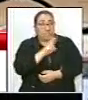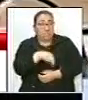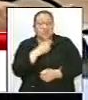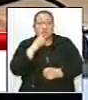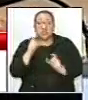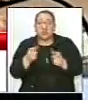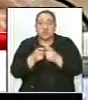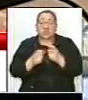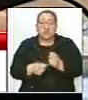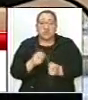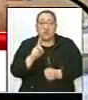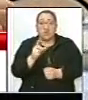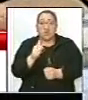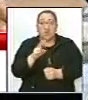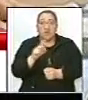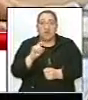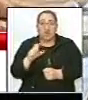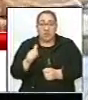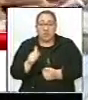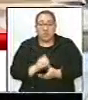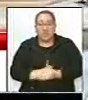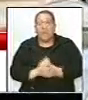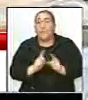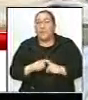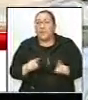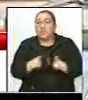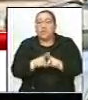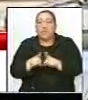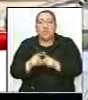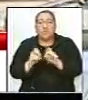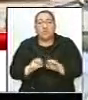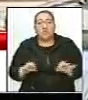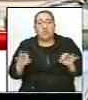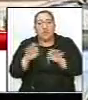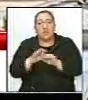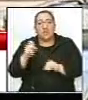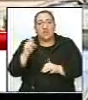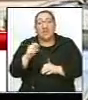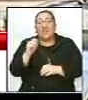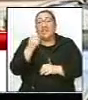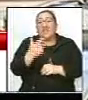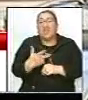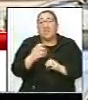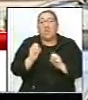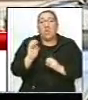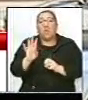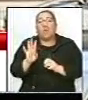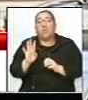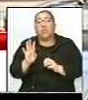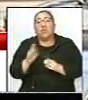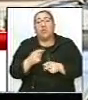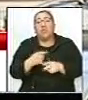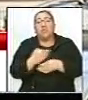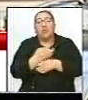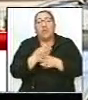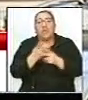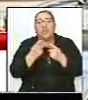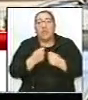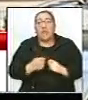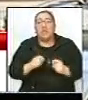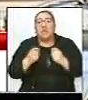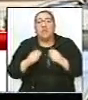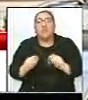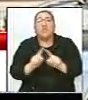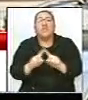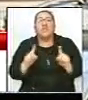congresista Dávila. Pero es necesario precisar, necesitamos tres o cuatro tipos de tratamiento diferenciado para cada uno de